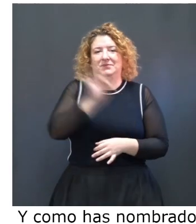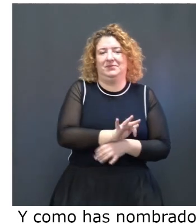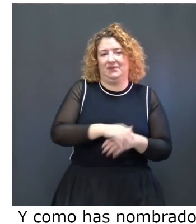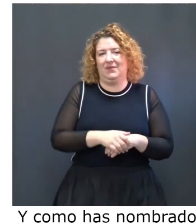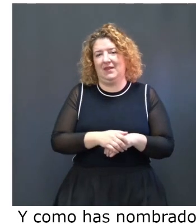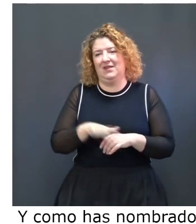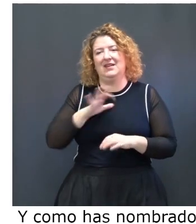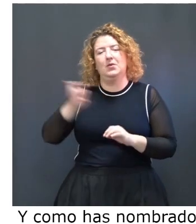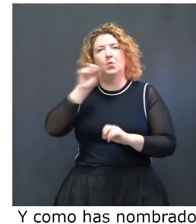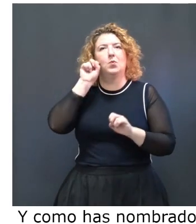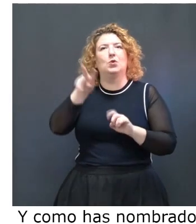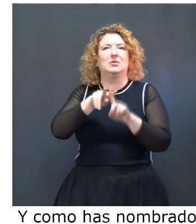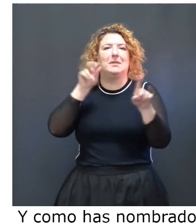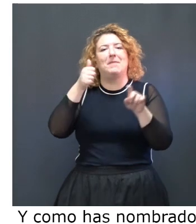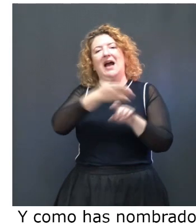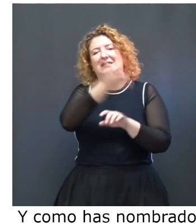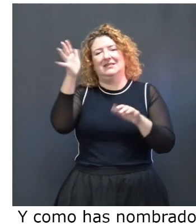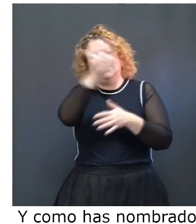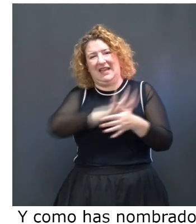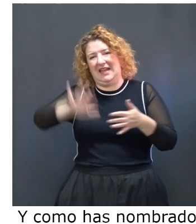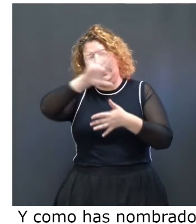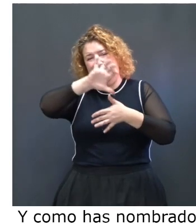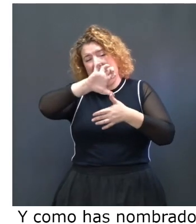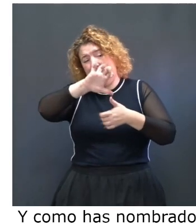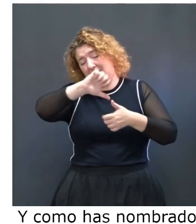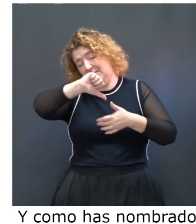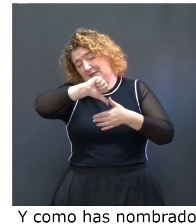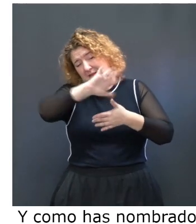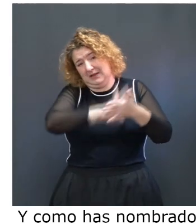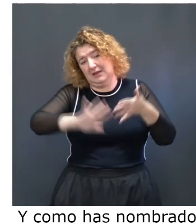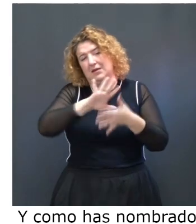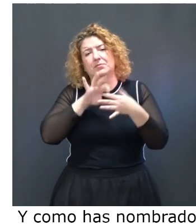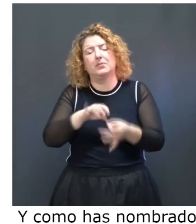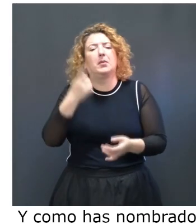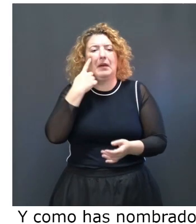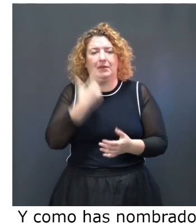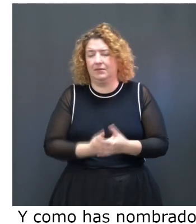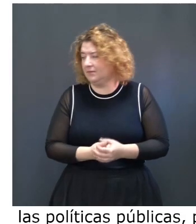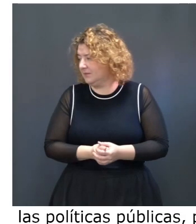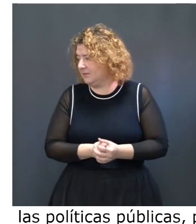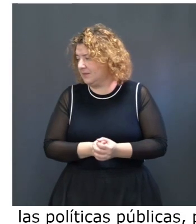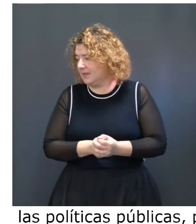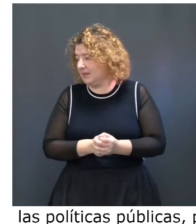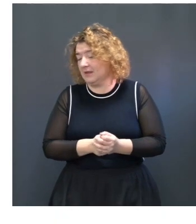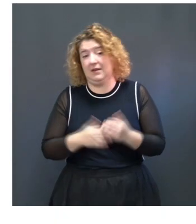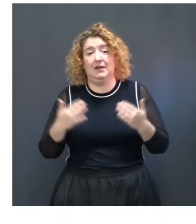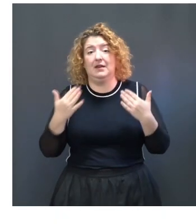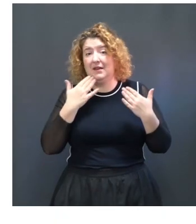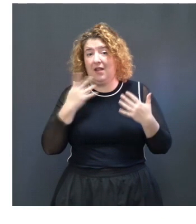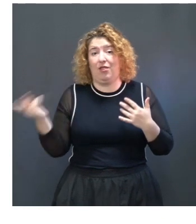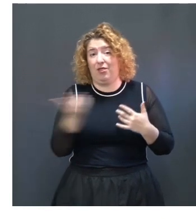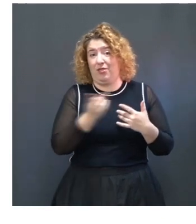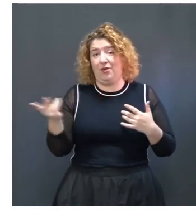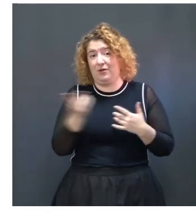bueno, tú que tienes un panorama regional, ¿no? Exacto. Bien, bueno, a mí me ha venido muy bien que hayan